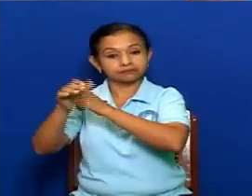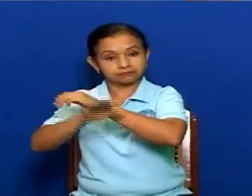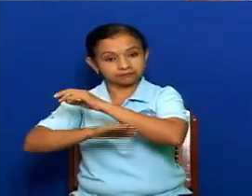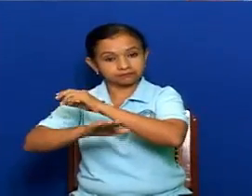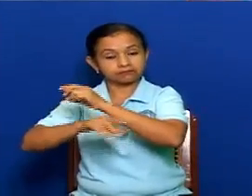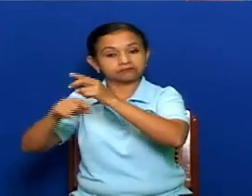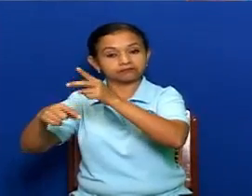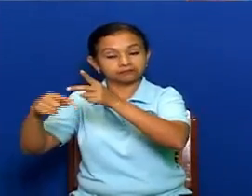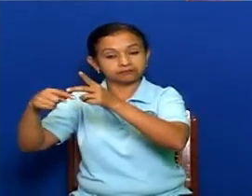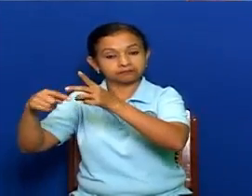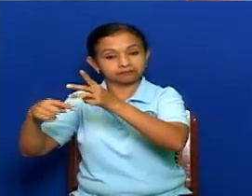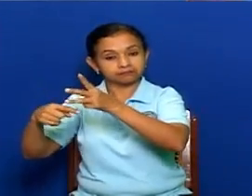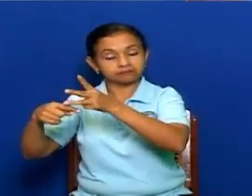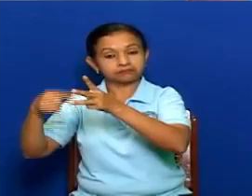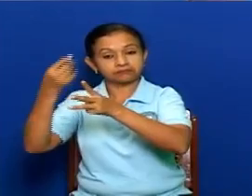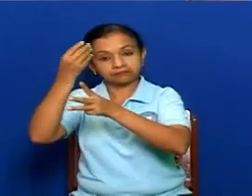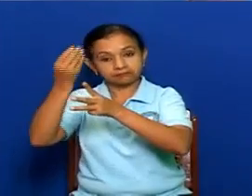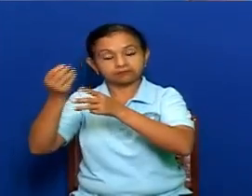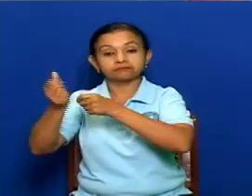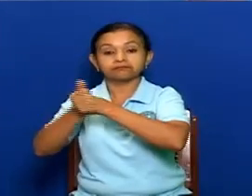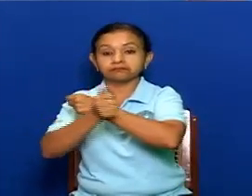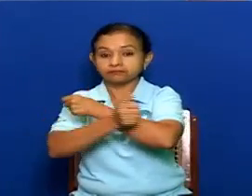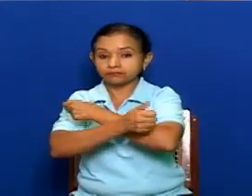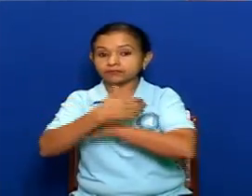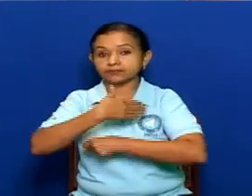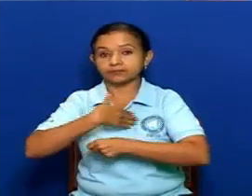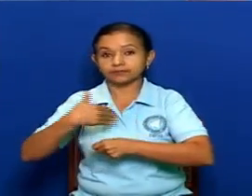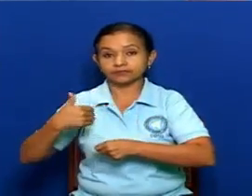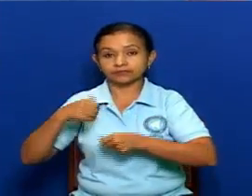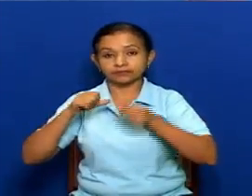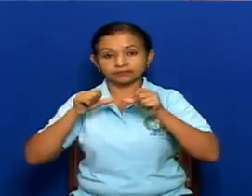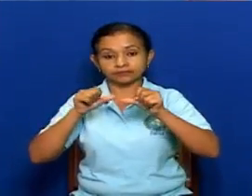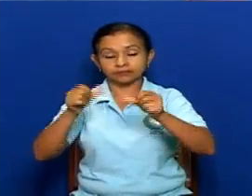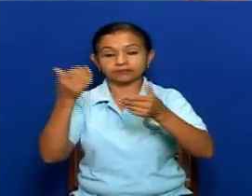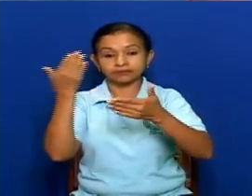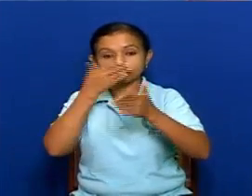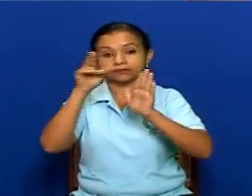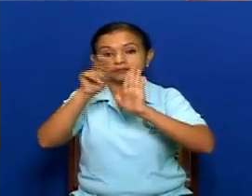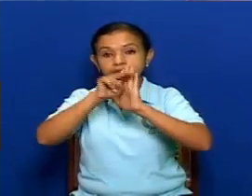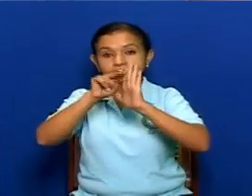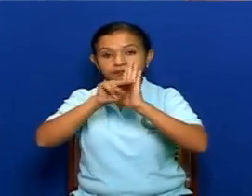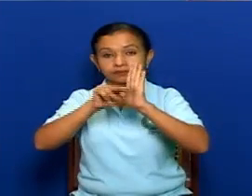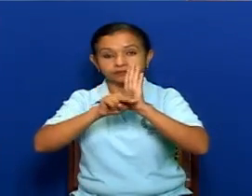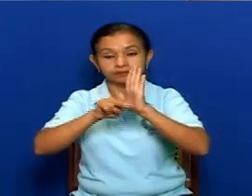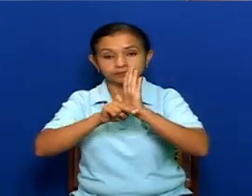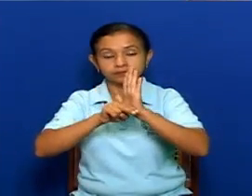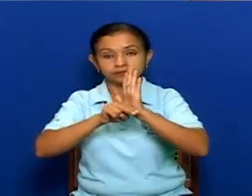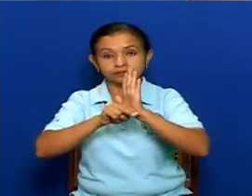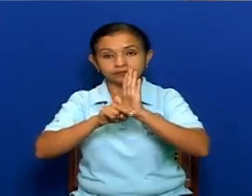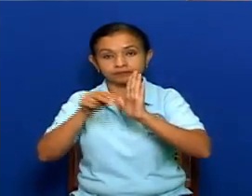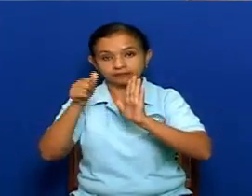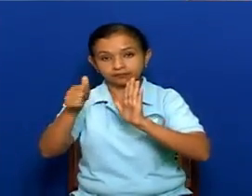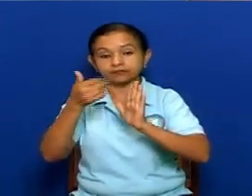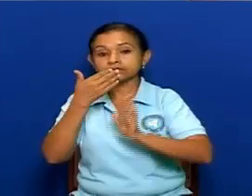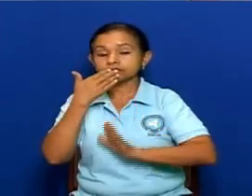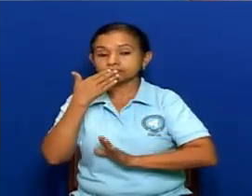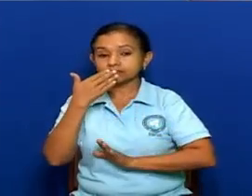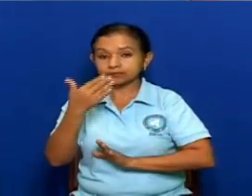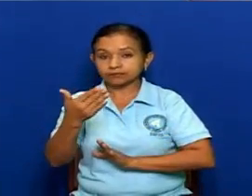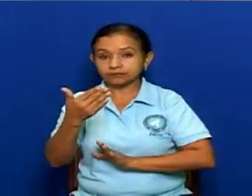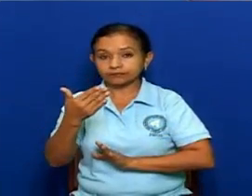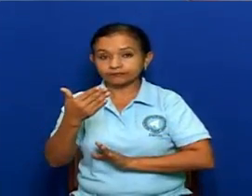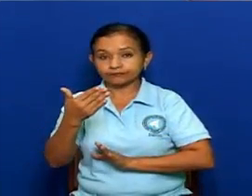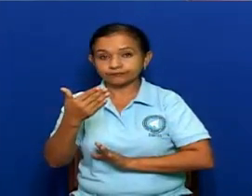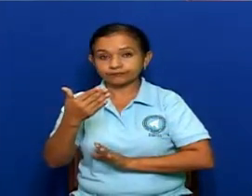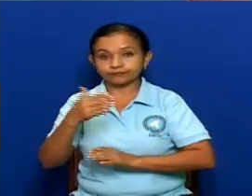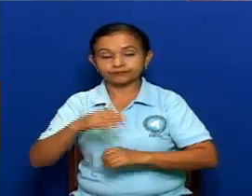y hoy casualmente es uno de los mejores alumnos. O sea, ha mantenido un alto rendimiento con una excelencia académica muy buena, trabaja en el despacho